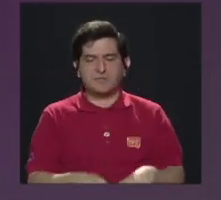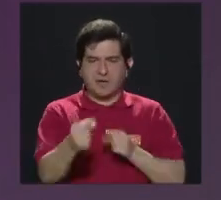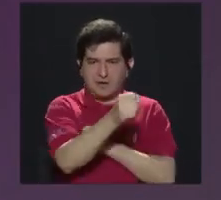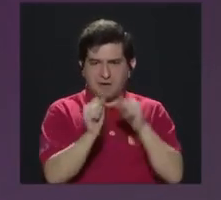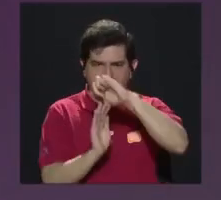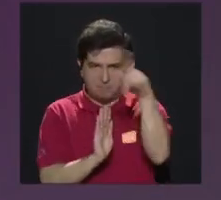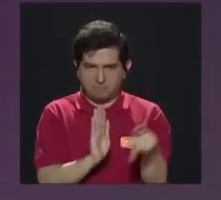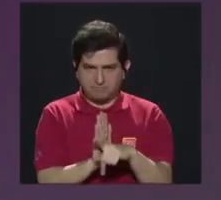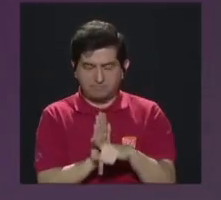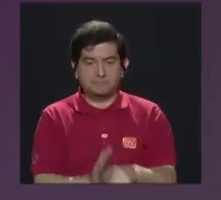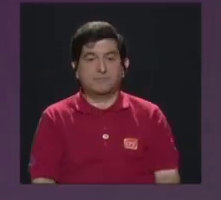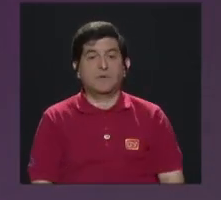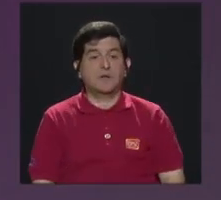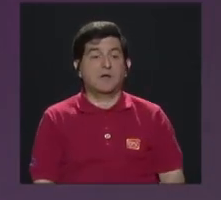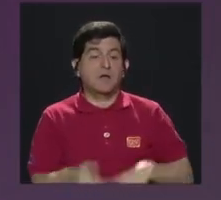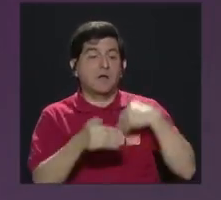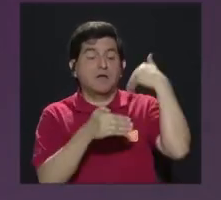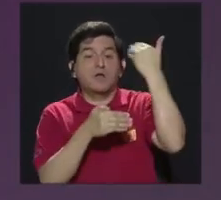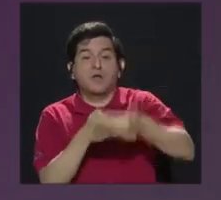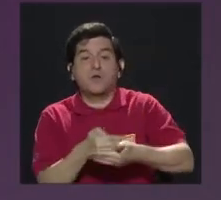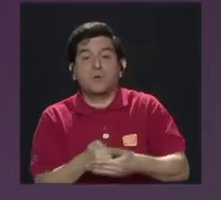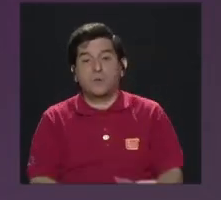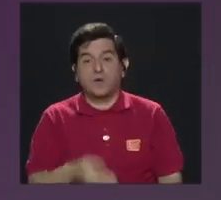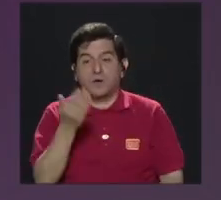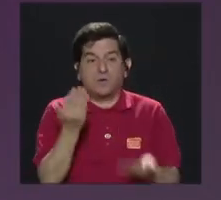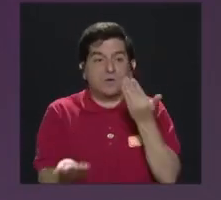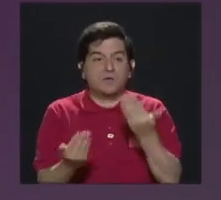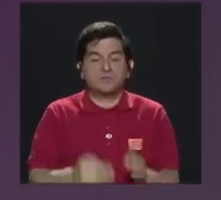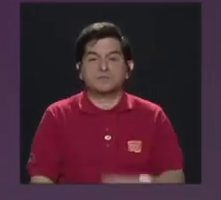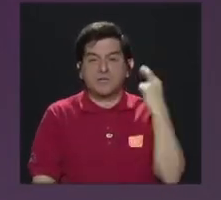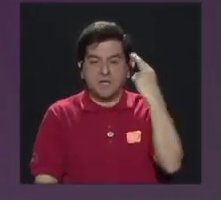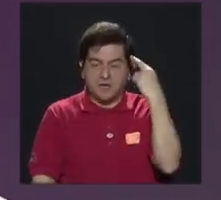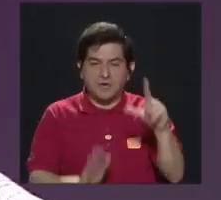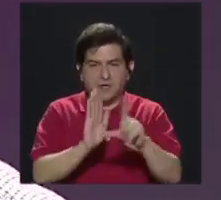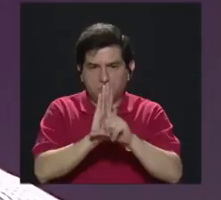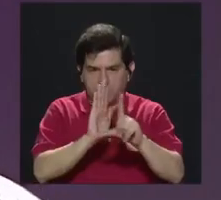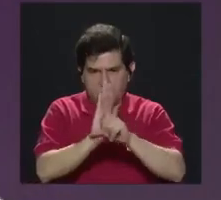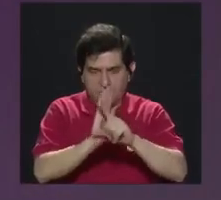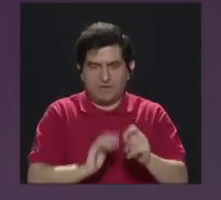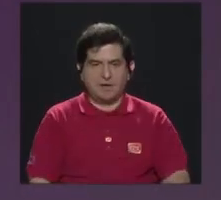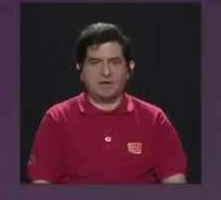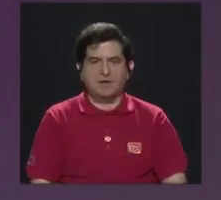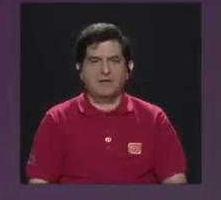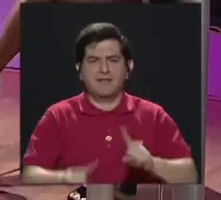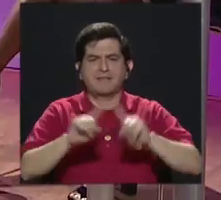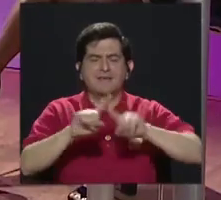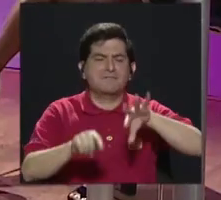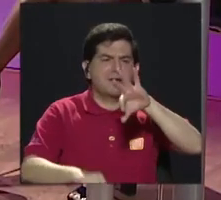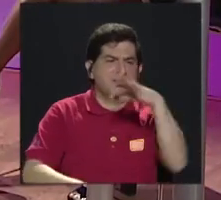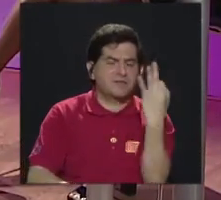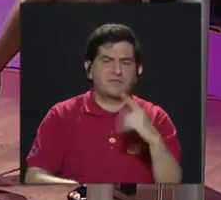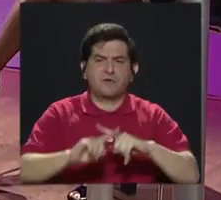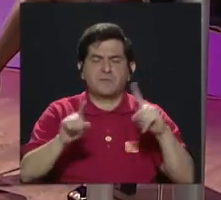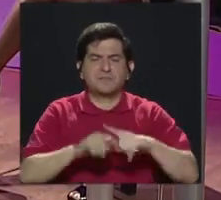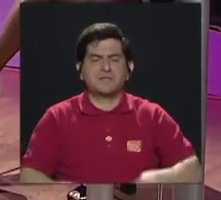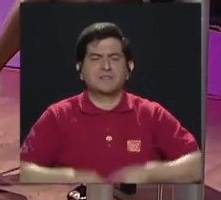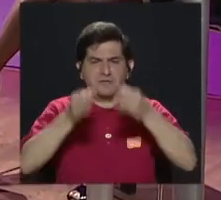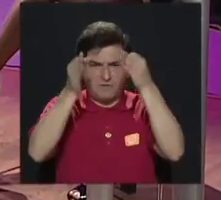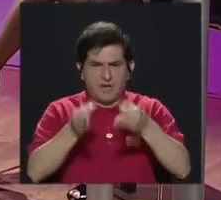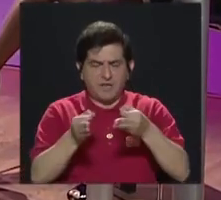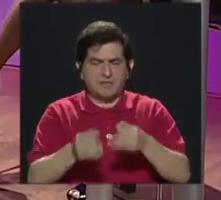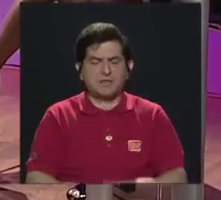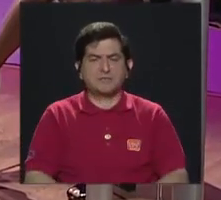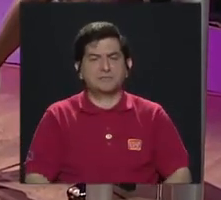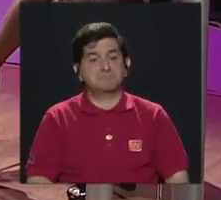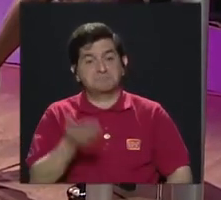Constitucional y vendrán muchos más pues, motivos legales, formas legales, ¿verdad? En distintos juzgados y distintos